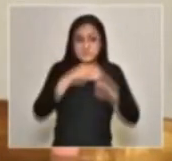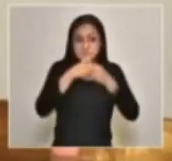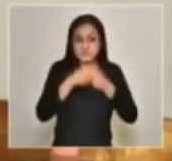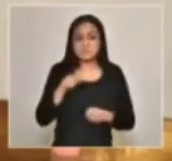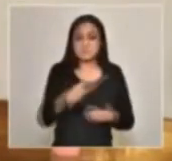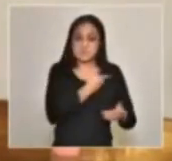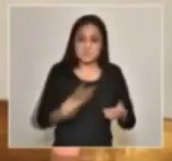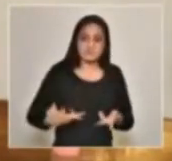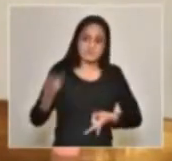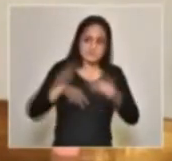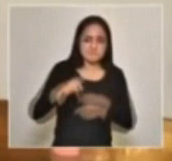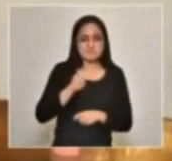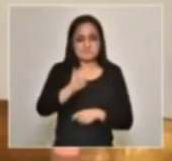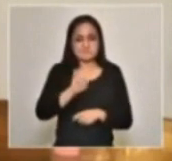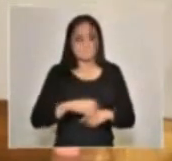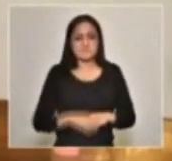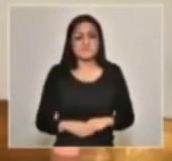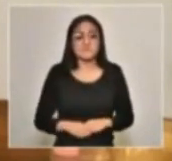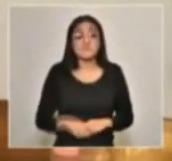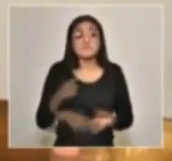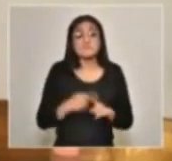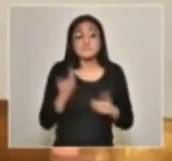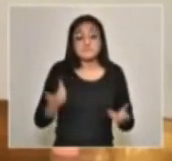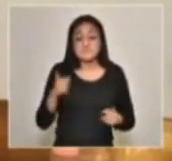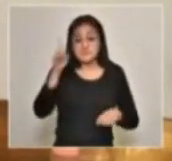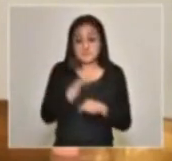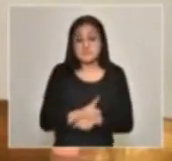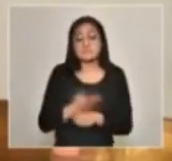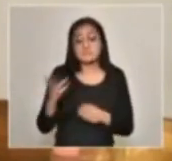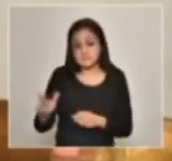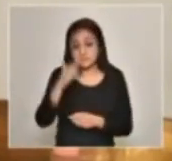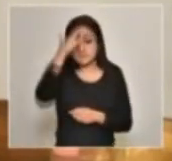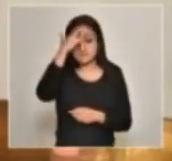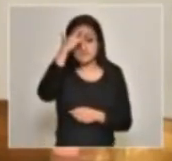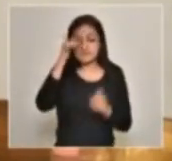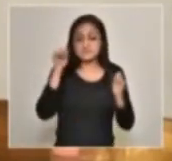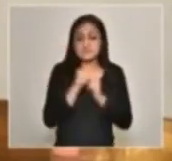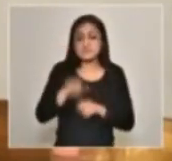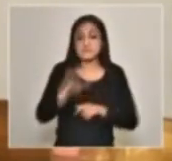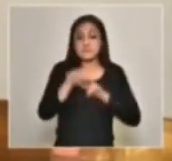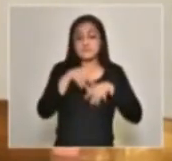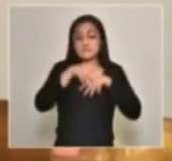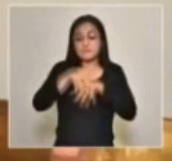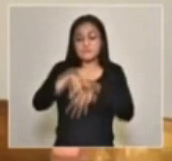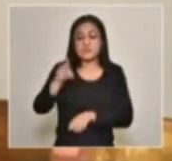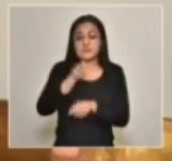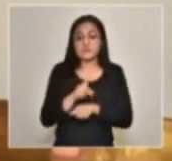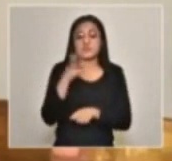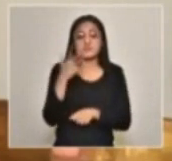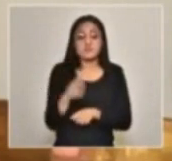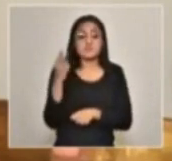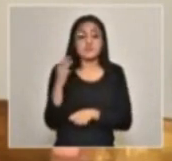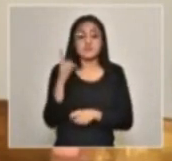andrés manuel lópez obrador terminó haciendo hincapié en que la realización de la feria de puebla era muy distinta a la celebración del 5 de